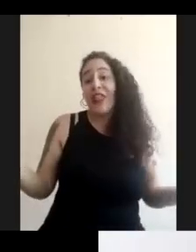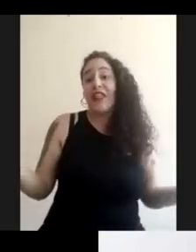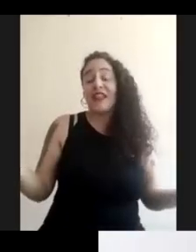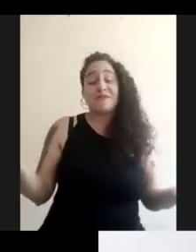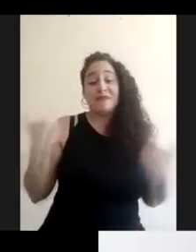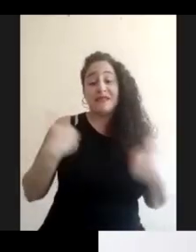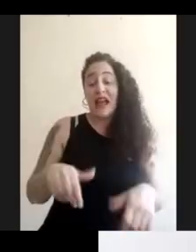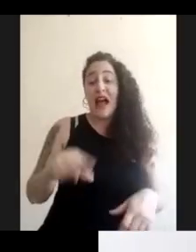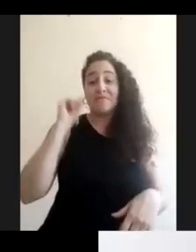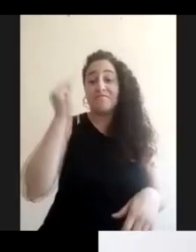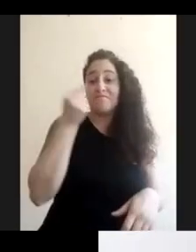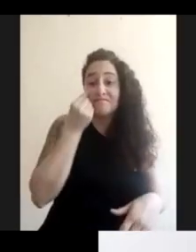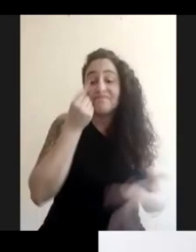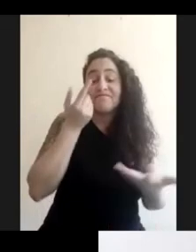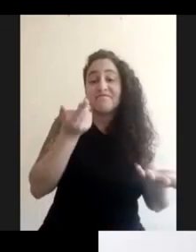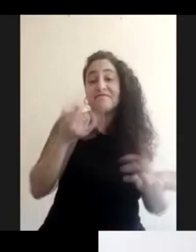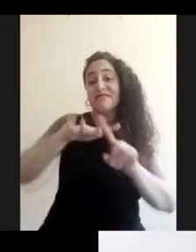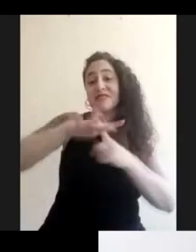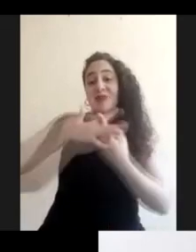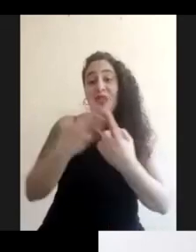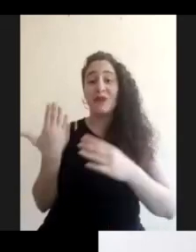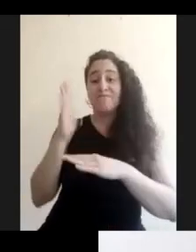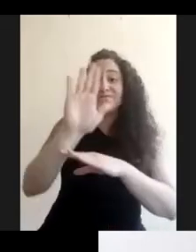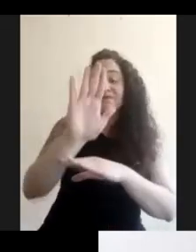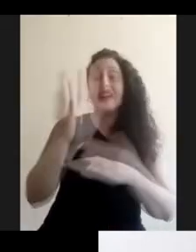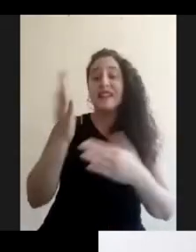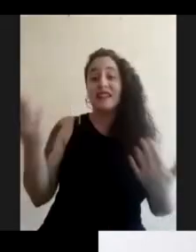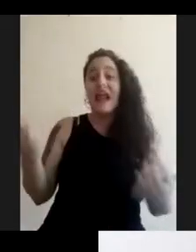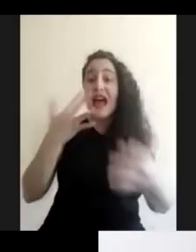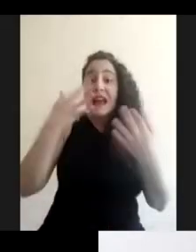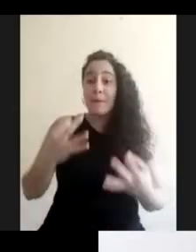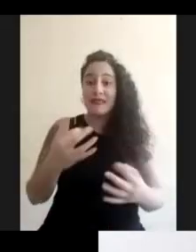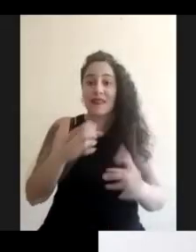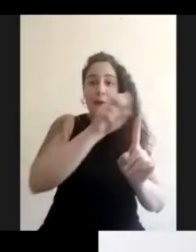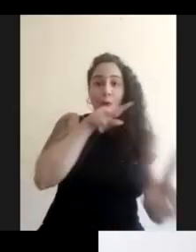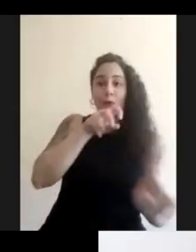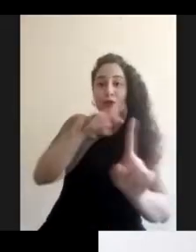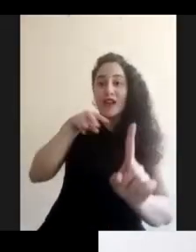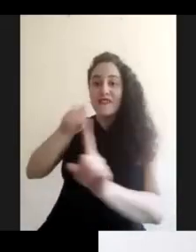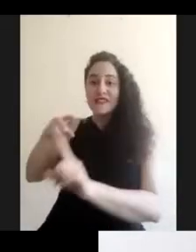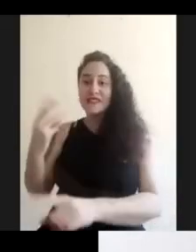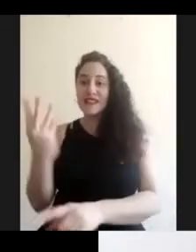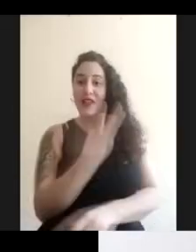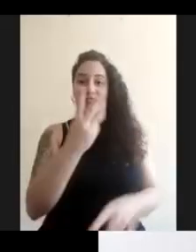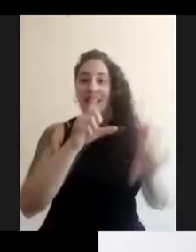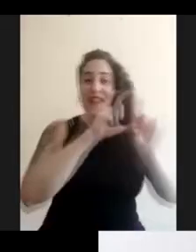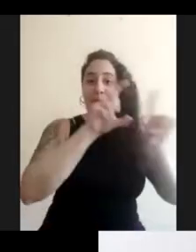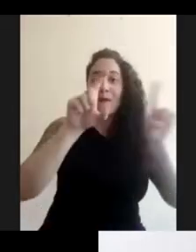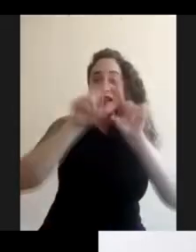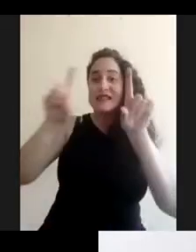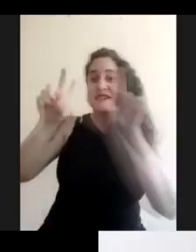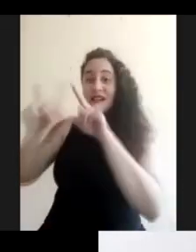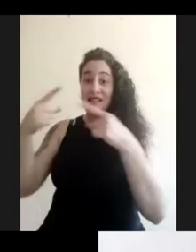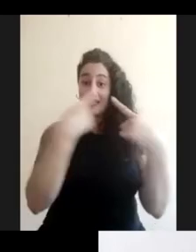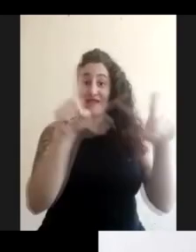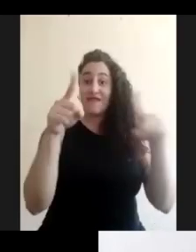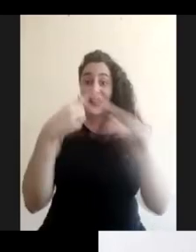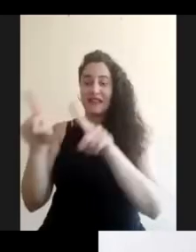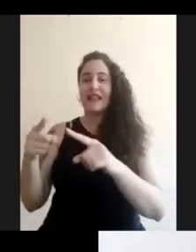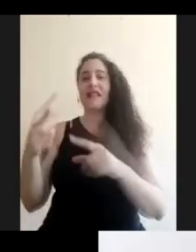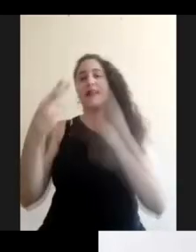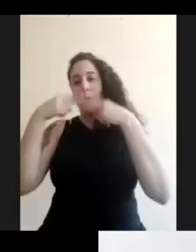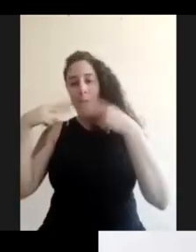lo que hemos querido presentar realmente son desde visiones diferentes, desde empresas diferentes, públicas,